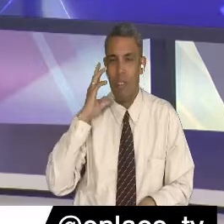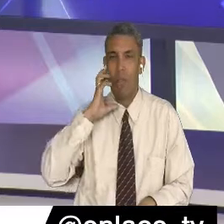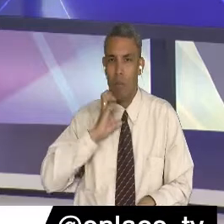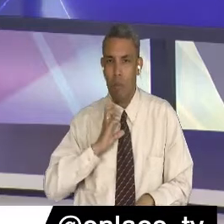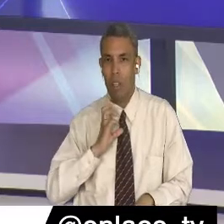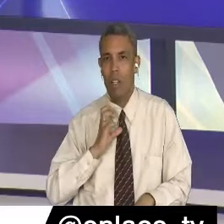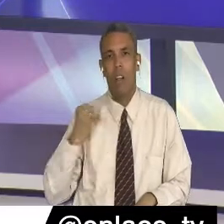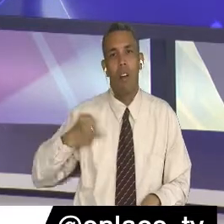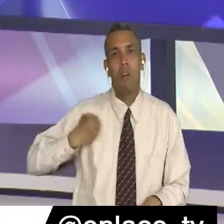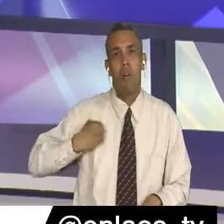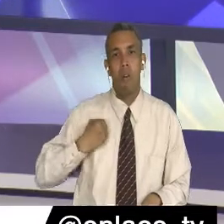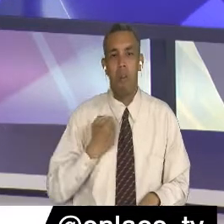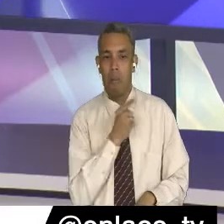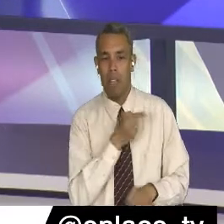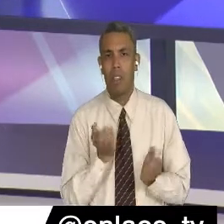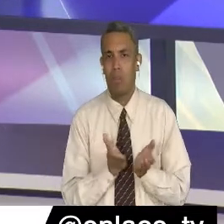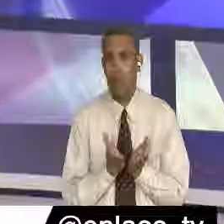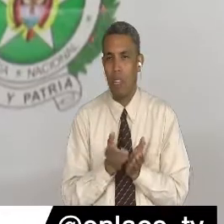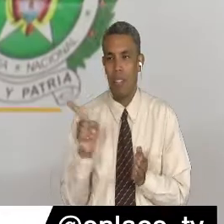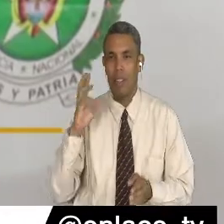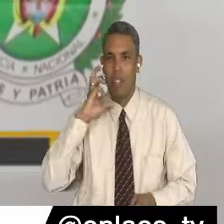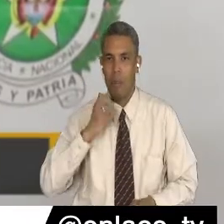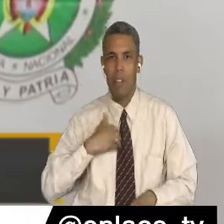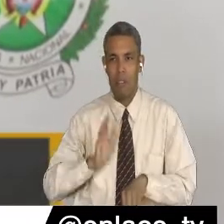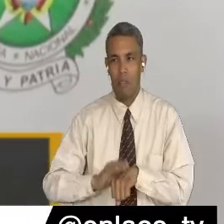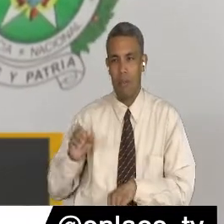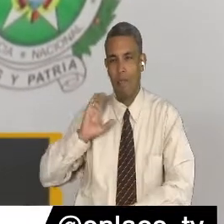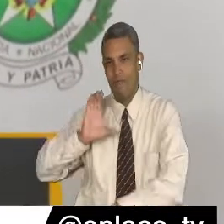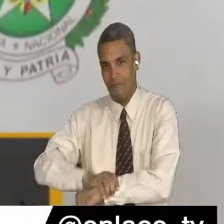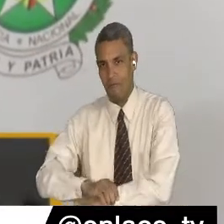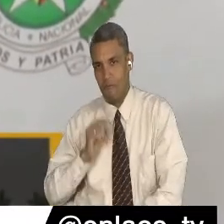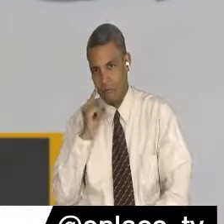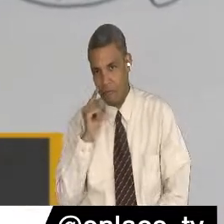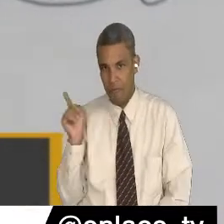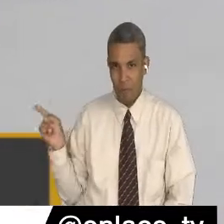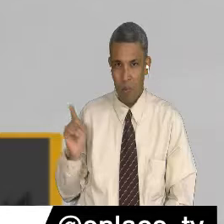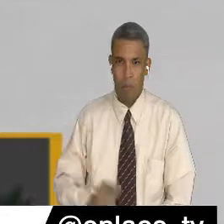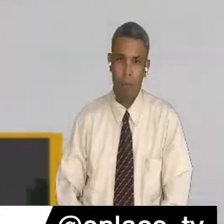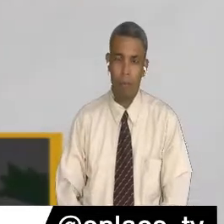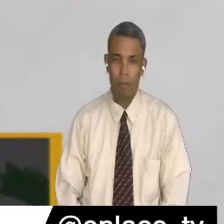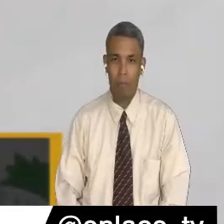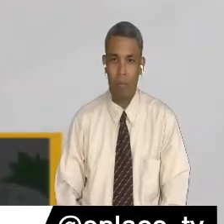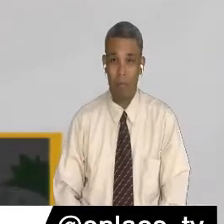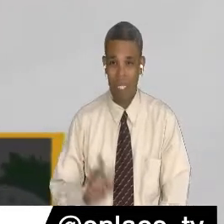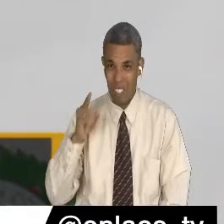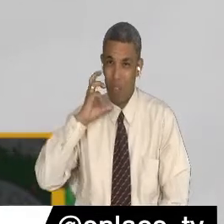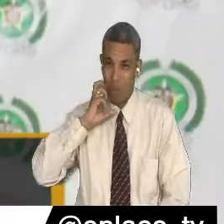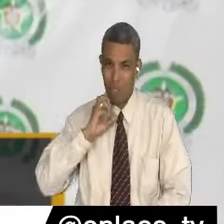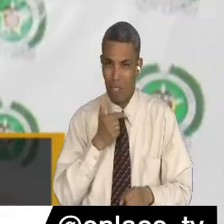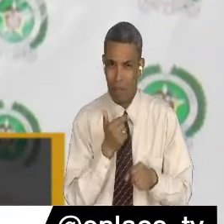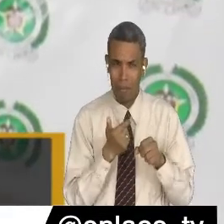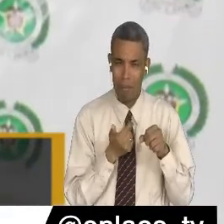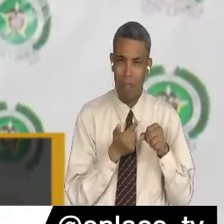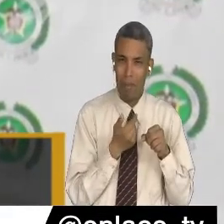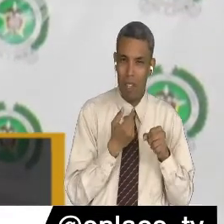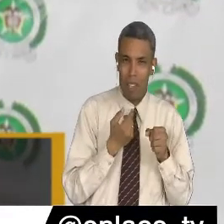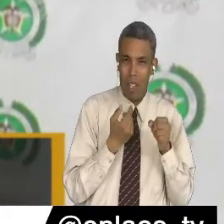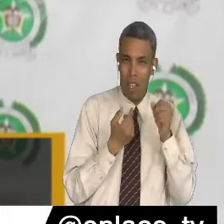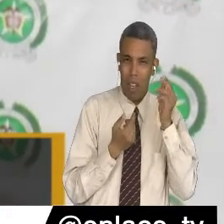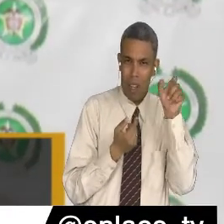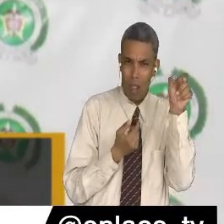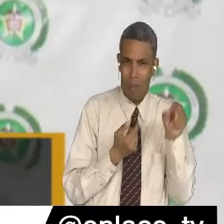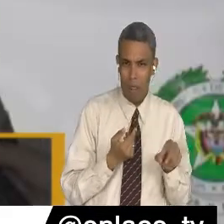en cercanías al Colegio Normal. Este hombre de 22 años fue capturado minutos después de haber robado a un estudiante en inmediaciones al